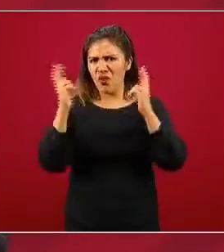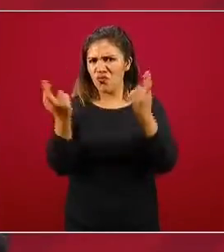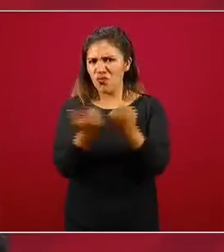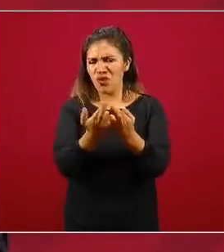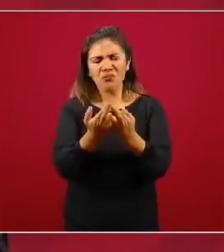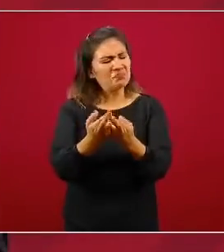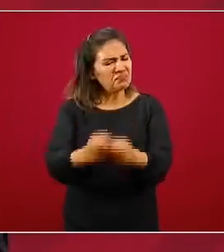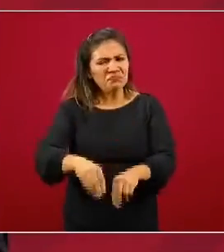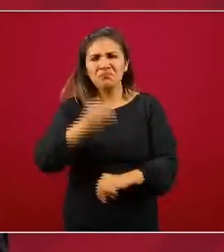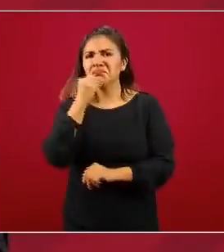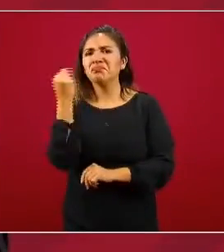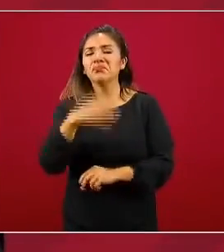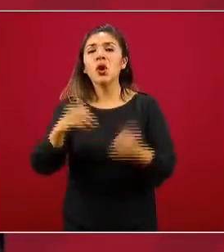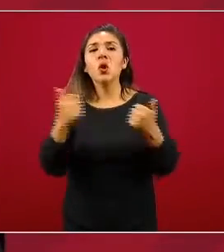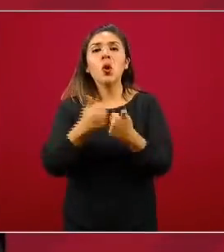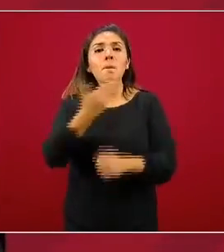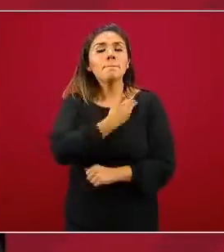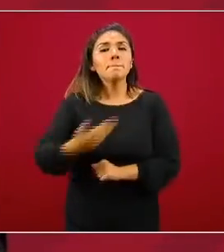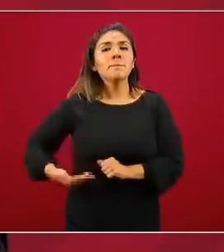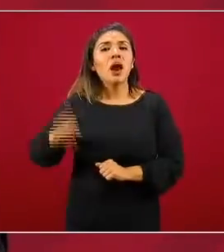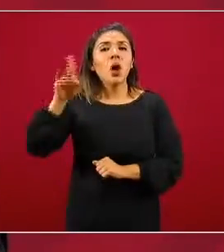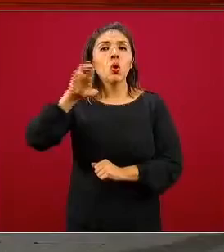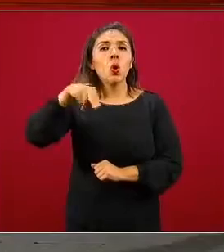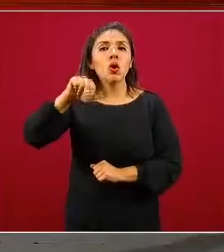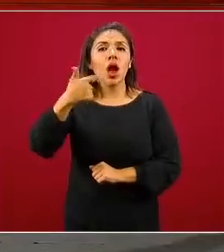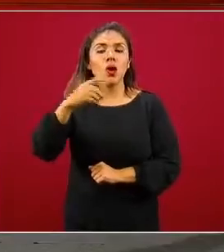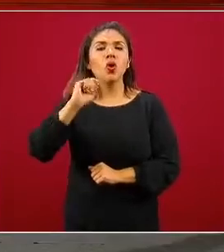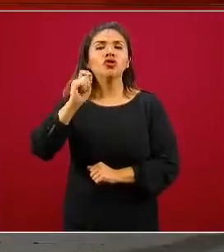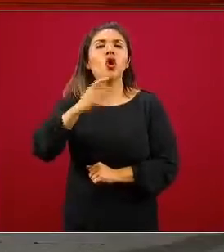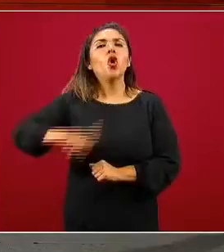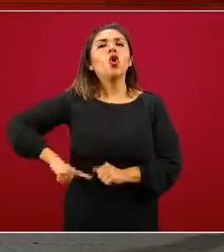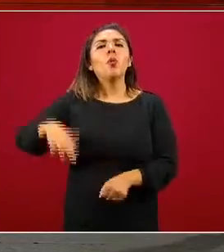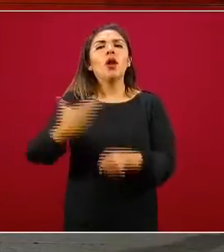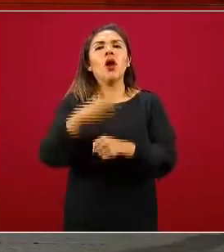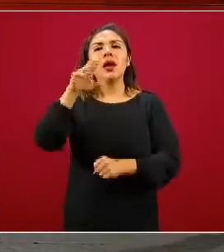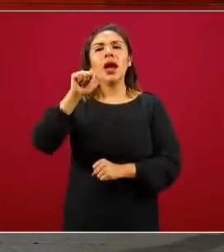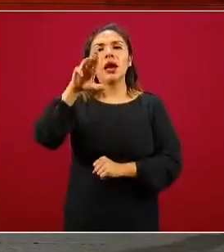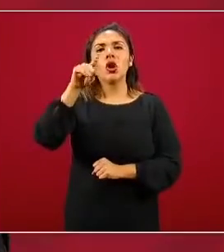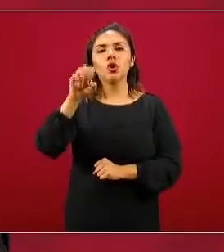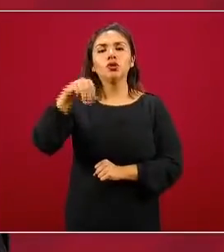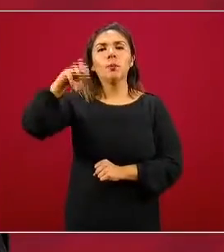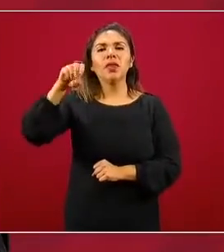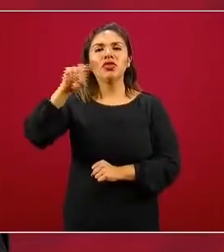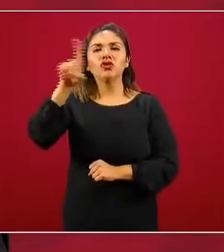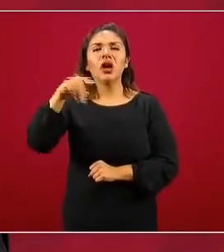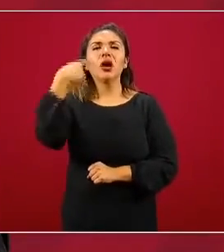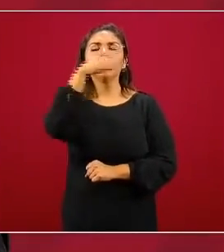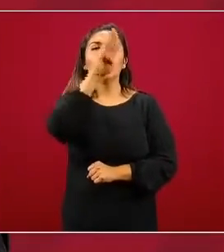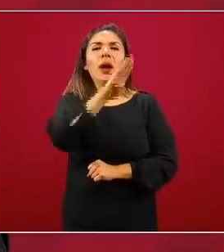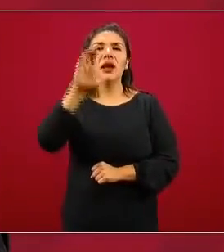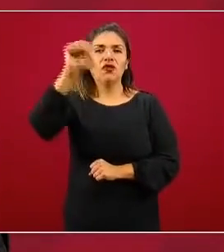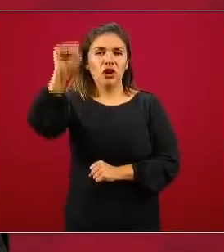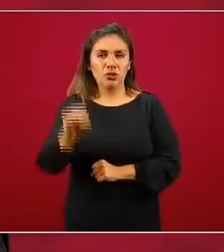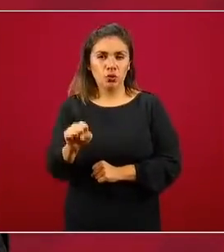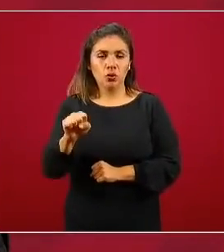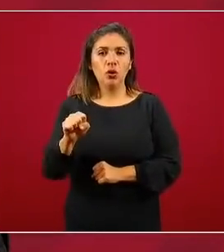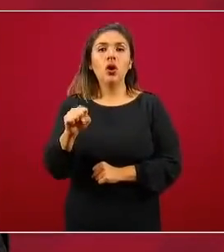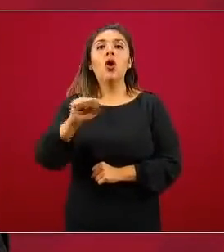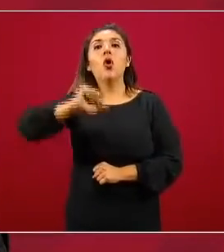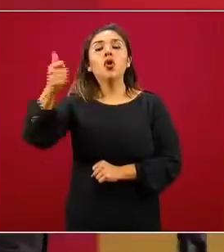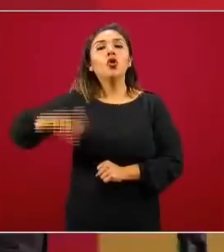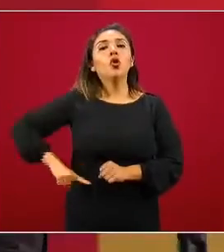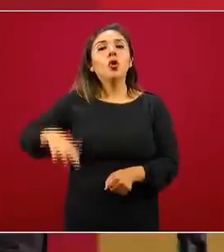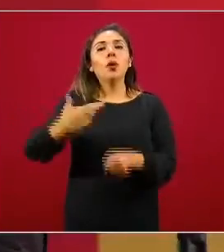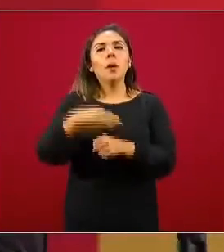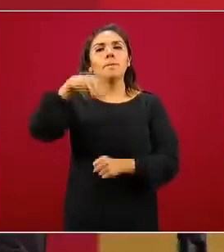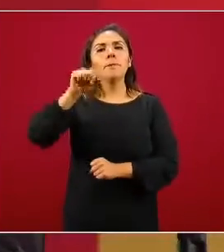gracias a el presidente de CONAGO, el gobernador Carlos Mendoza Davis de Baja California Sur, al gobernador Mauricio